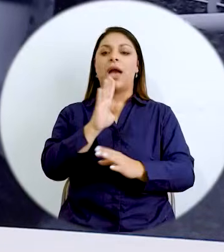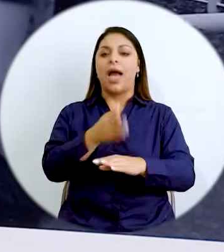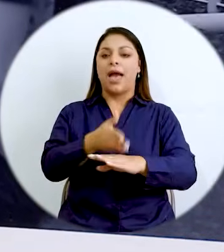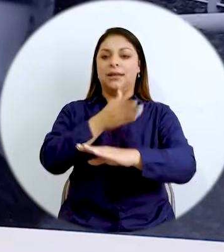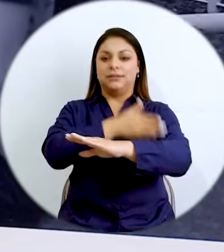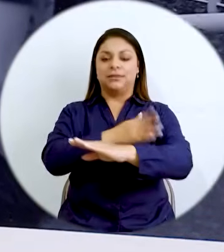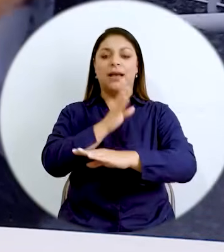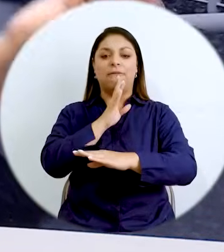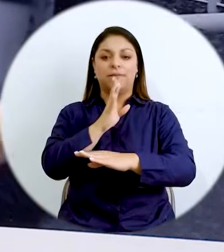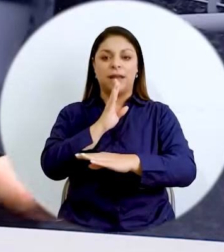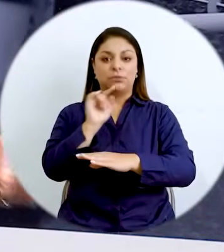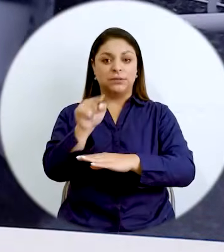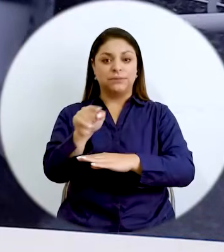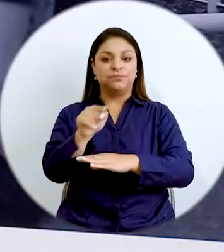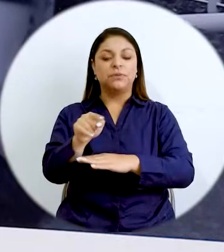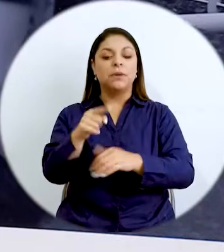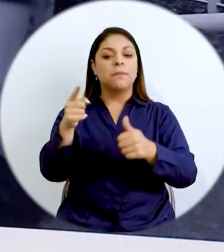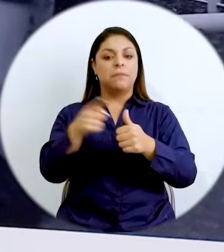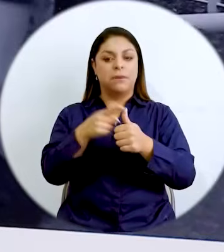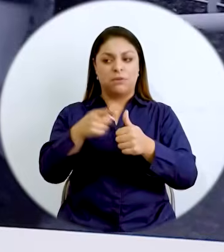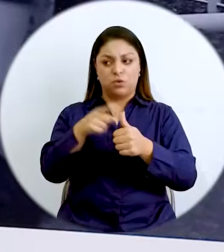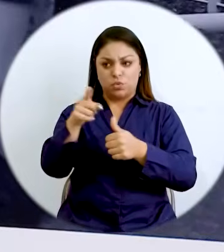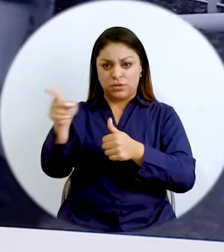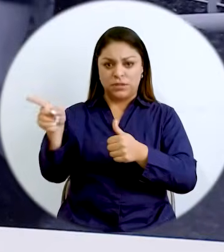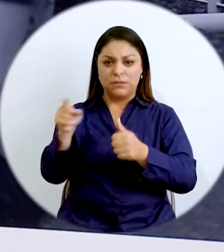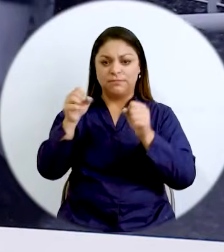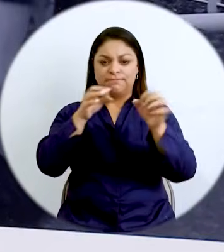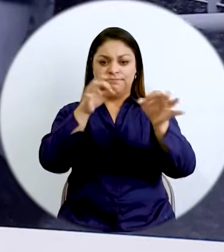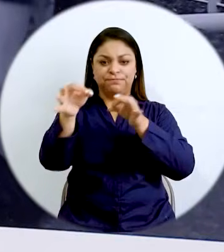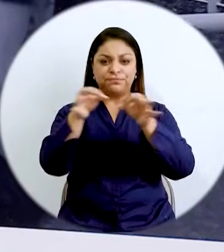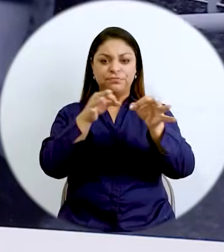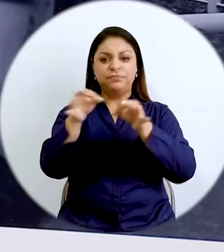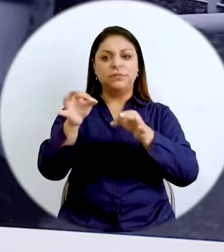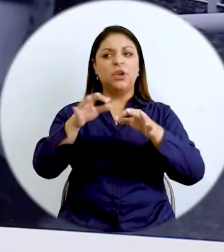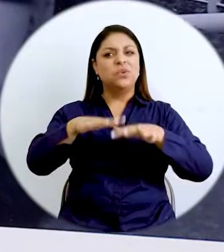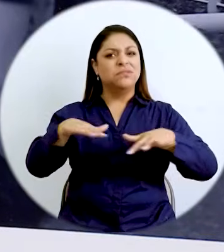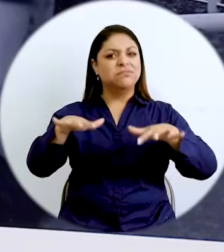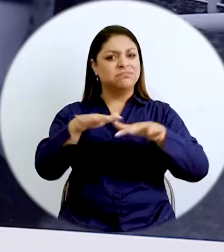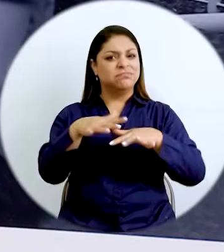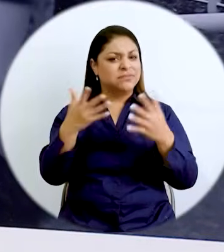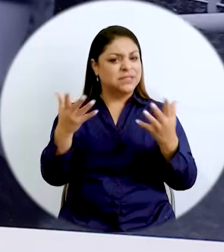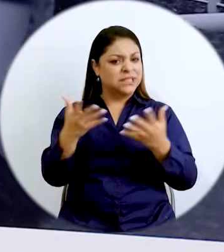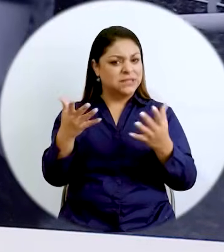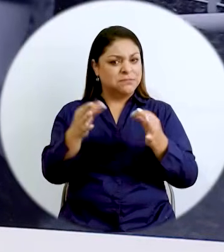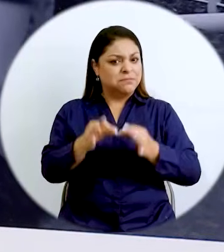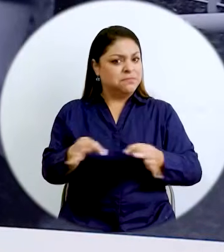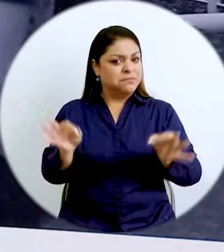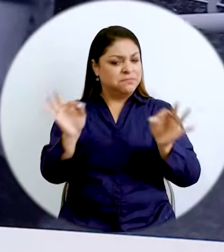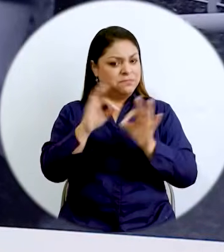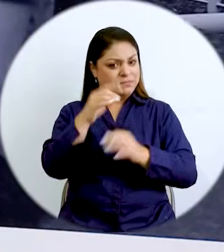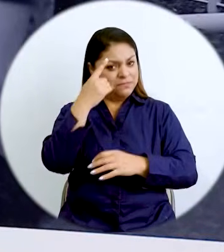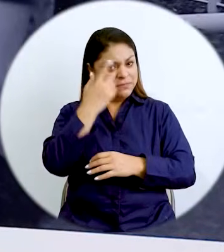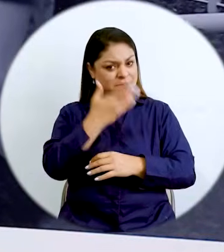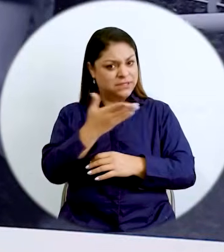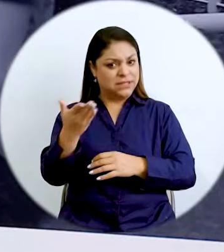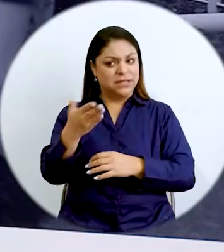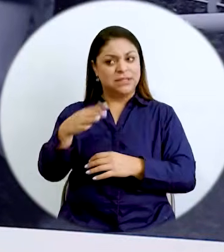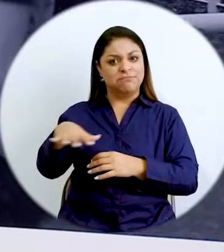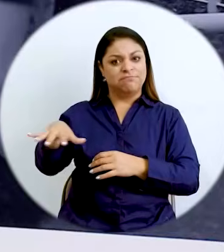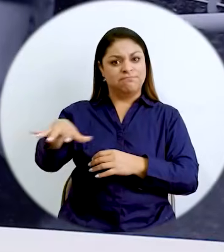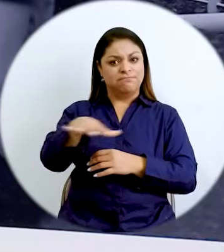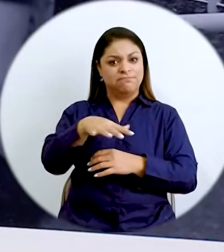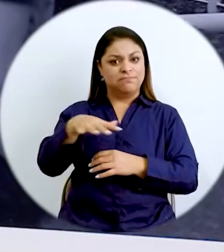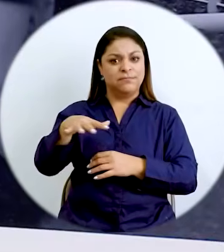me gustaría que pusiéramos en contexto a la gente que nos acompaña de la importancia que tiene el sector lechero